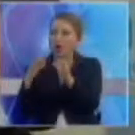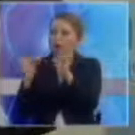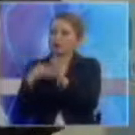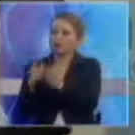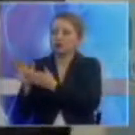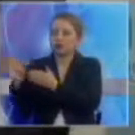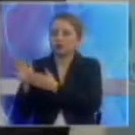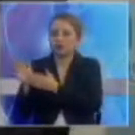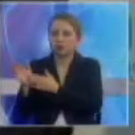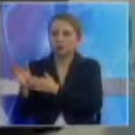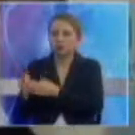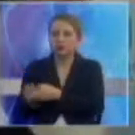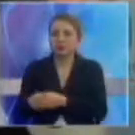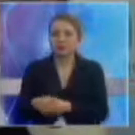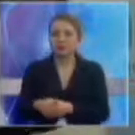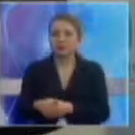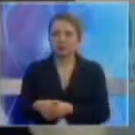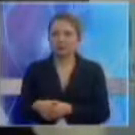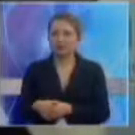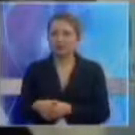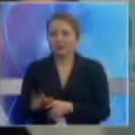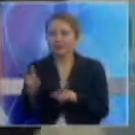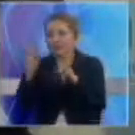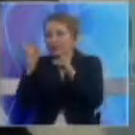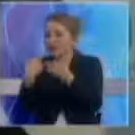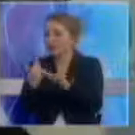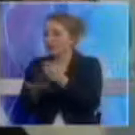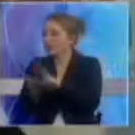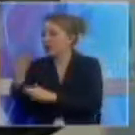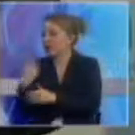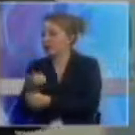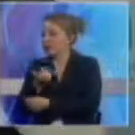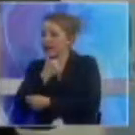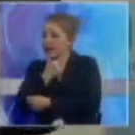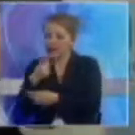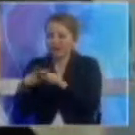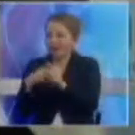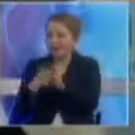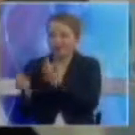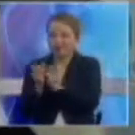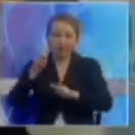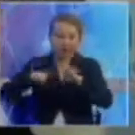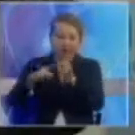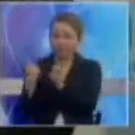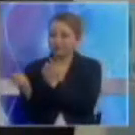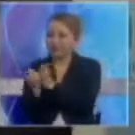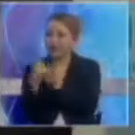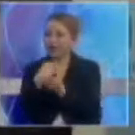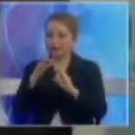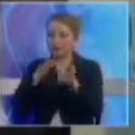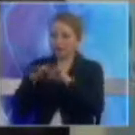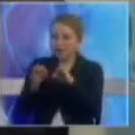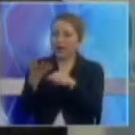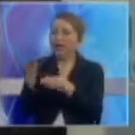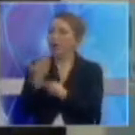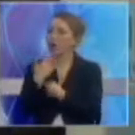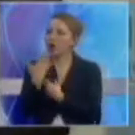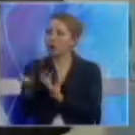socios en términos de los lugares donde almorzamos, los servidores, etcétera, para que el dinero electrónico